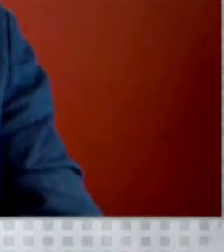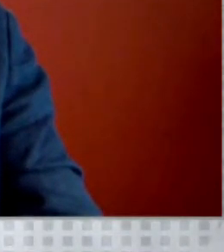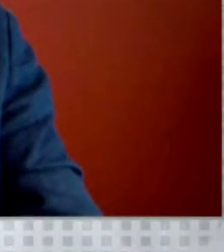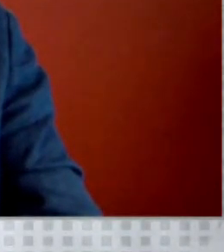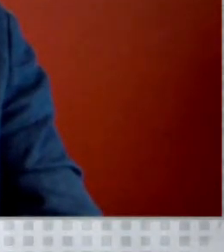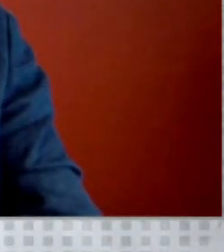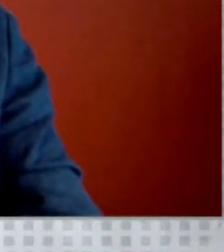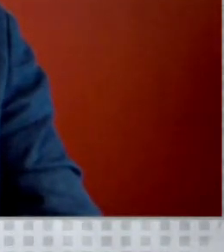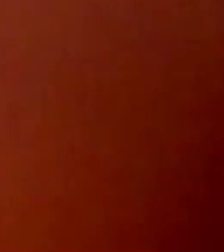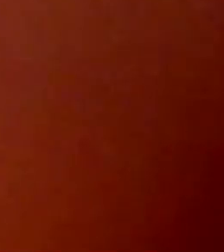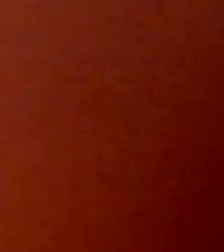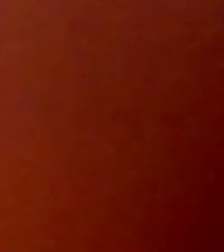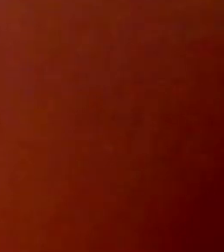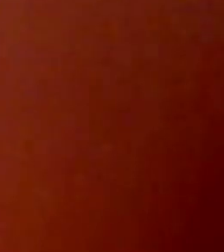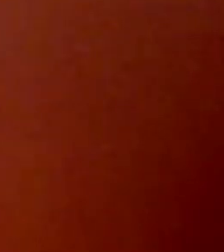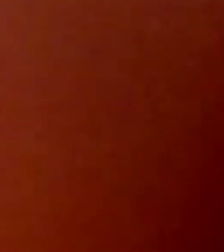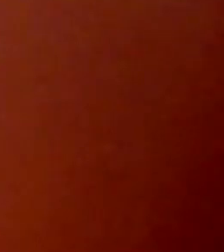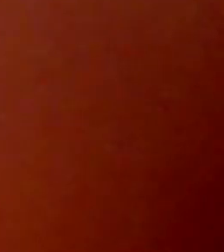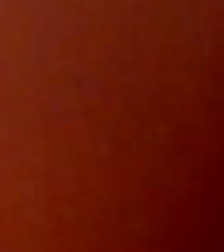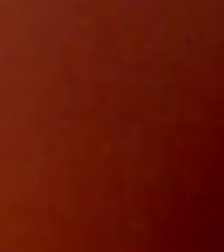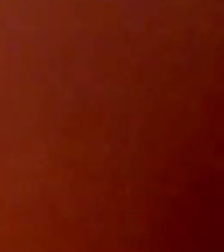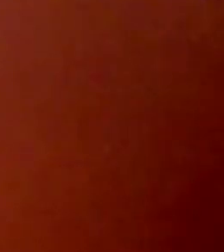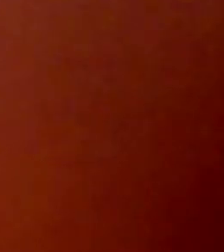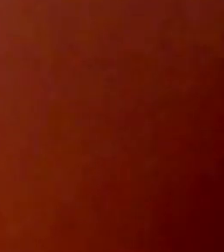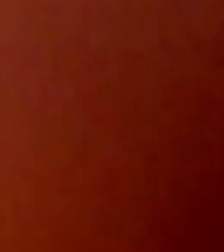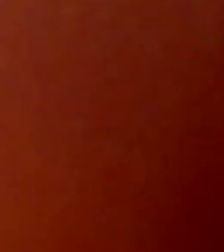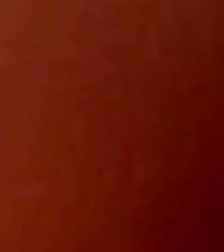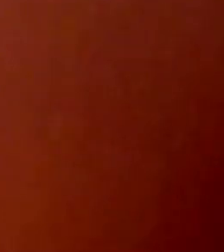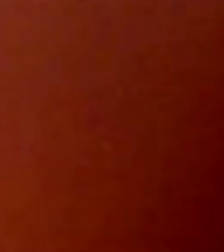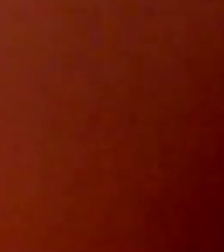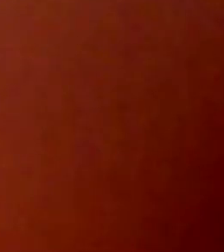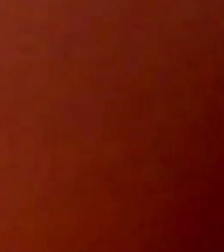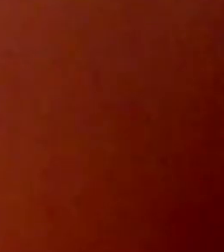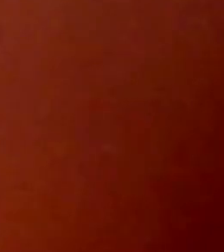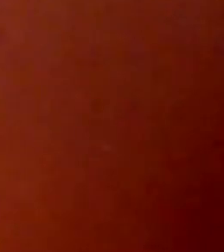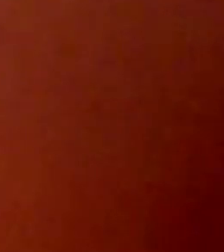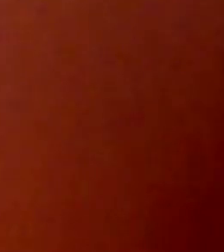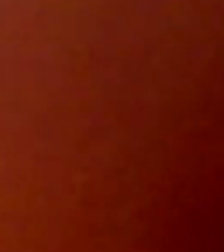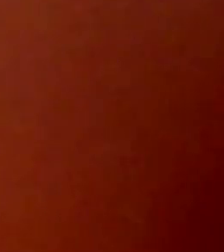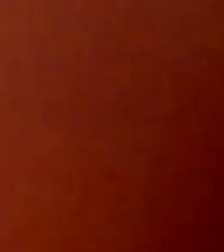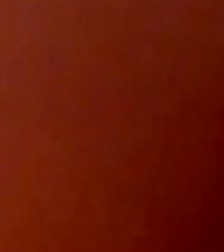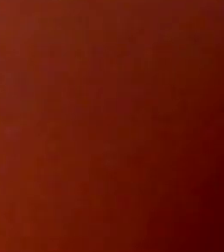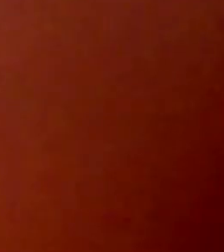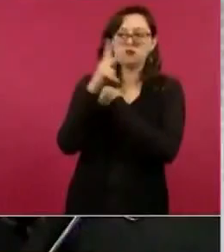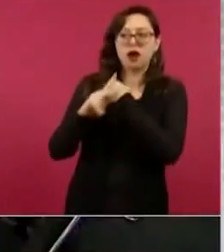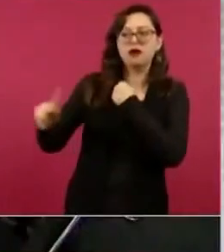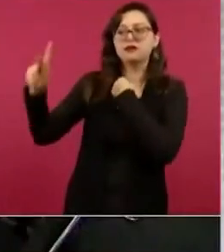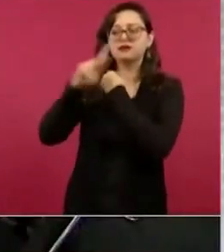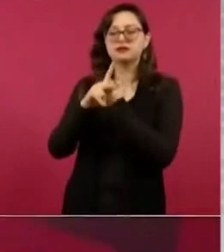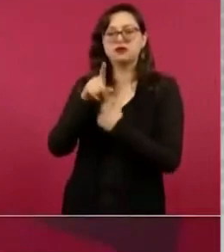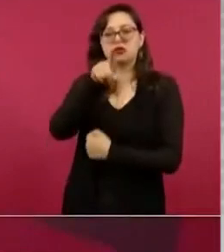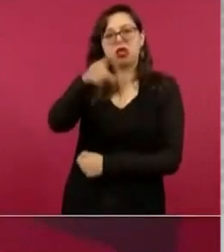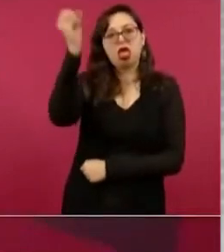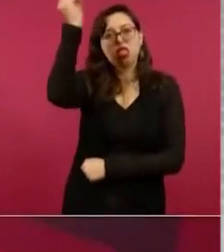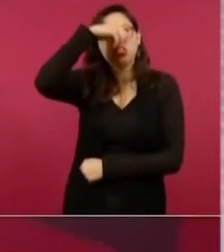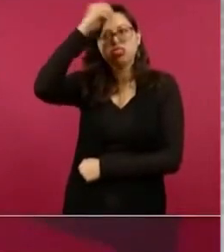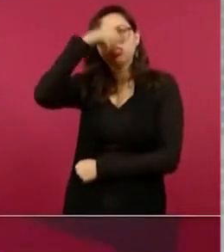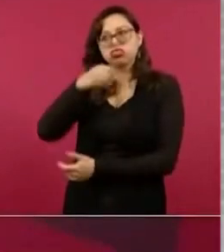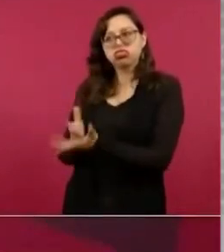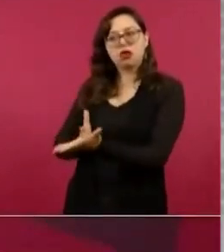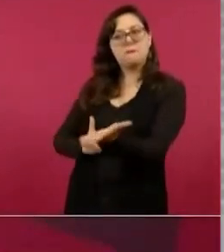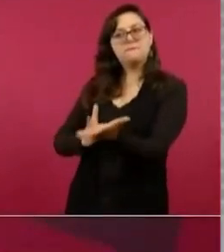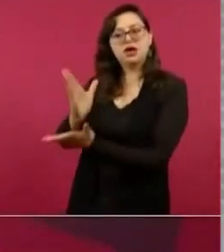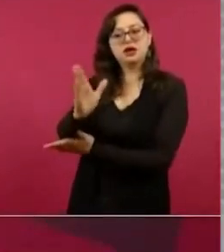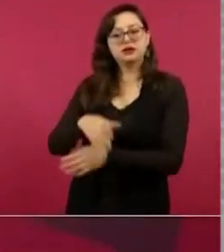es el liderazgo se está incluso cuestionando internamente en México no las manifestaciones absolutamente